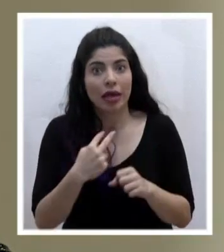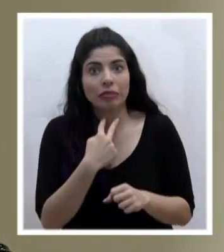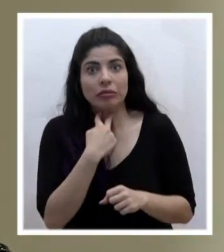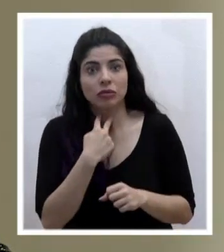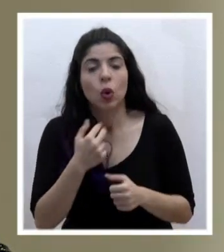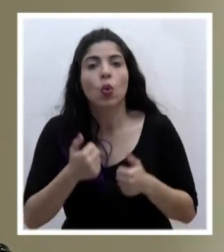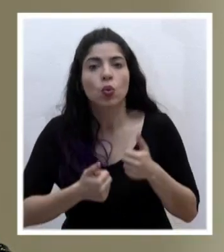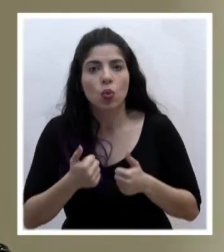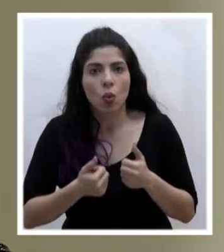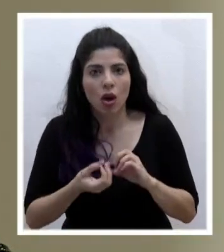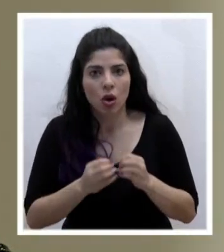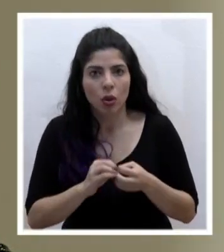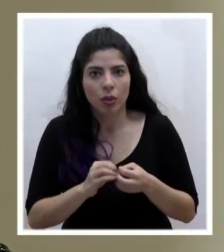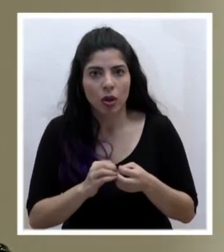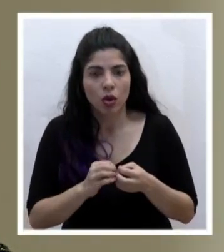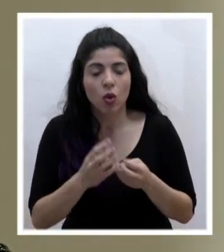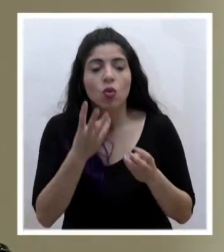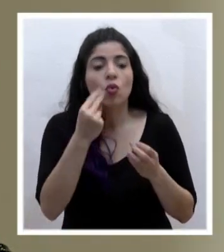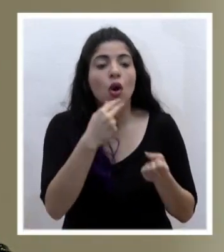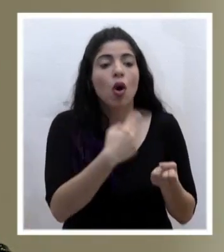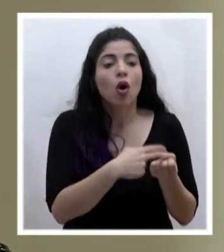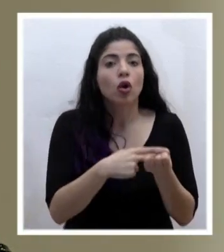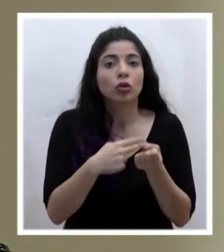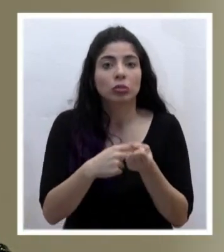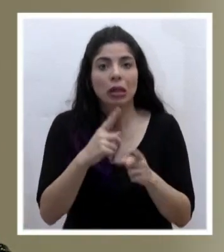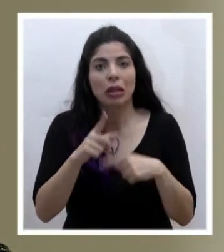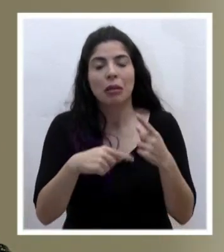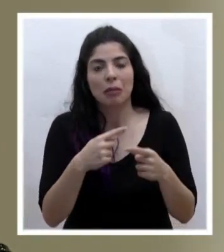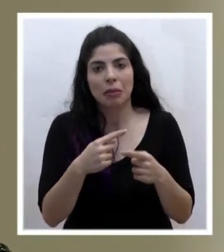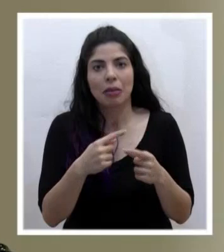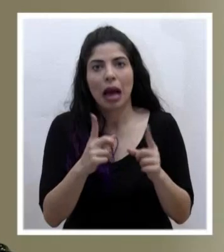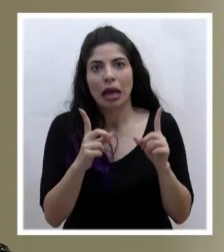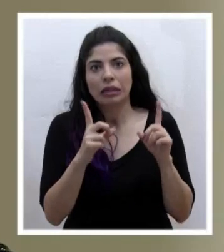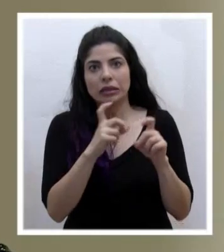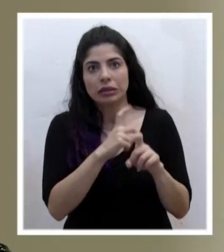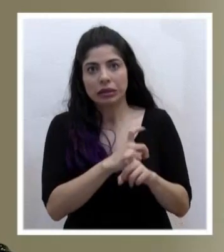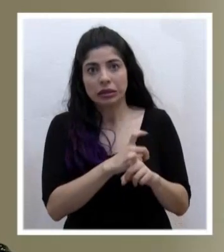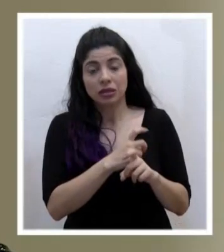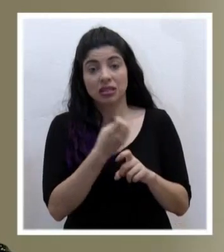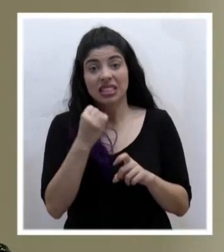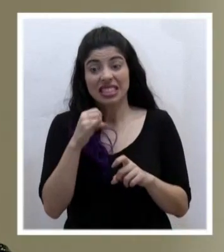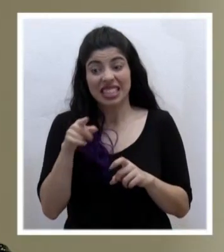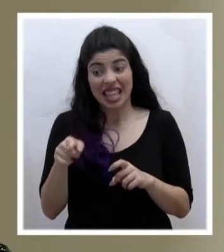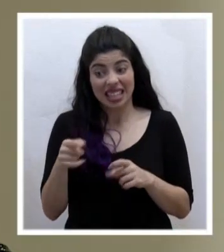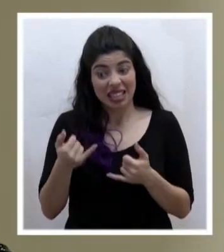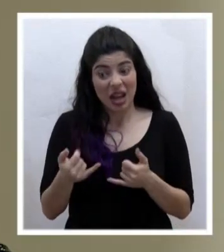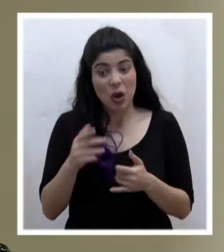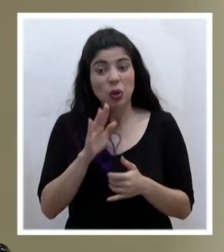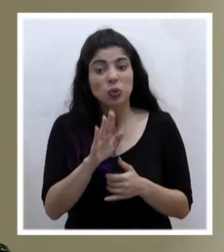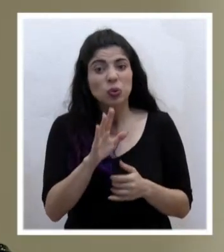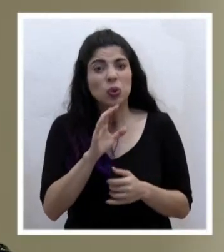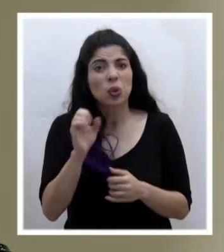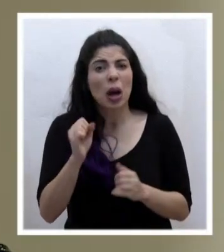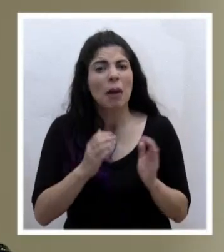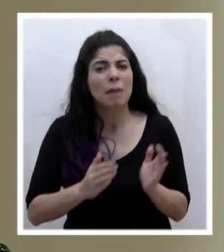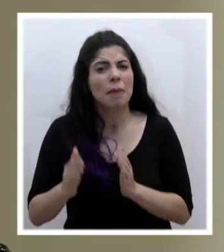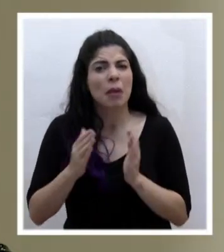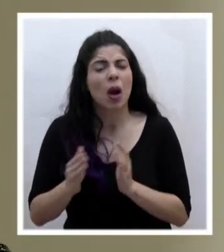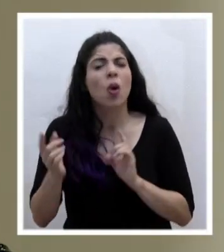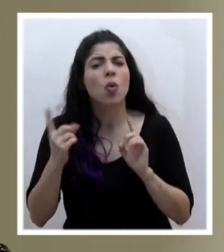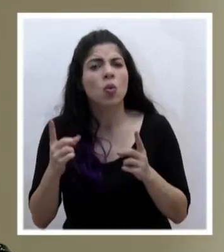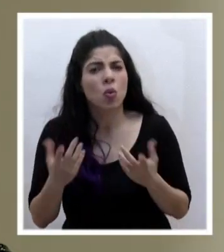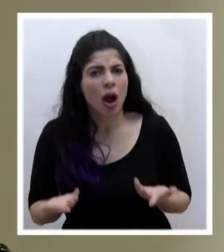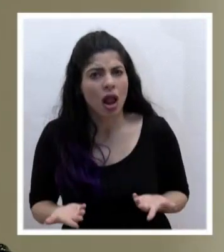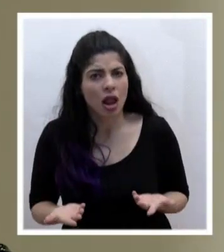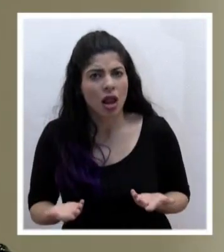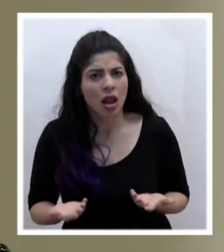número exacto de centros hospitalarios que estarían en crisis? Y ante esta posibilidad, ¿cuáles son los planes que tiene la Caja Costarricense de Seguro